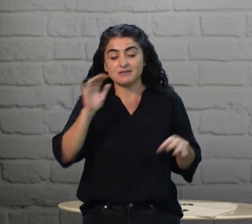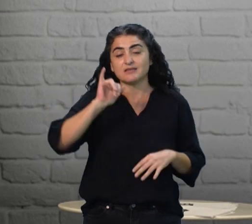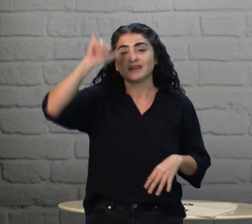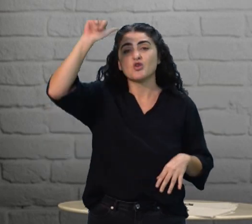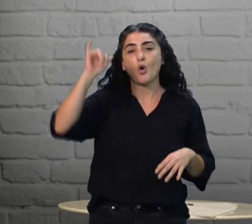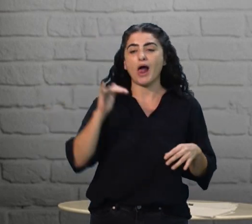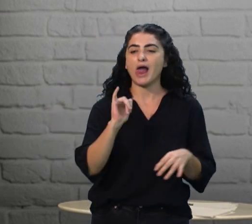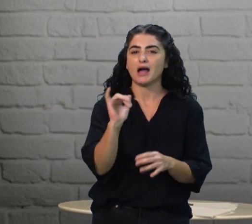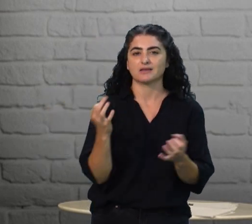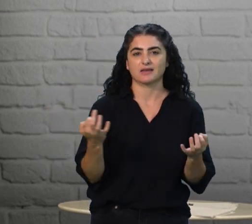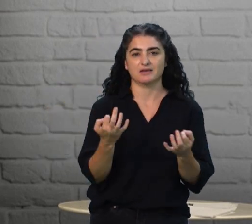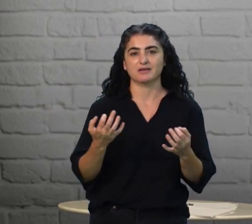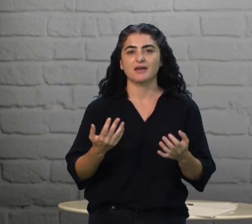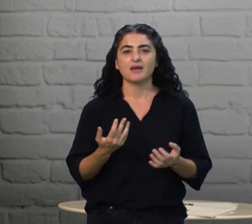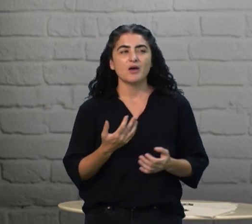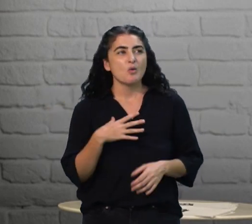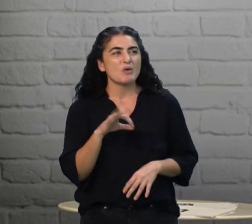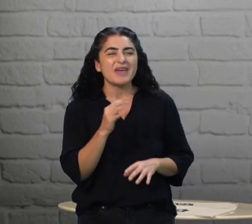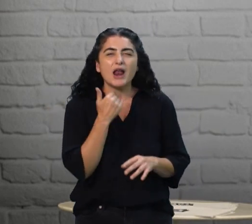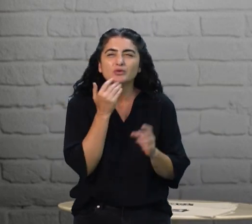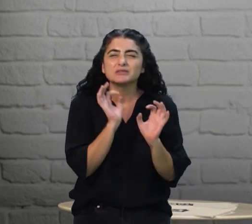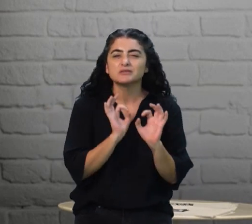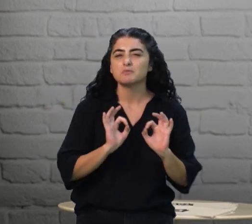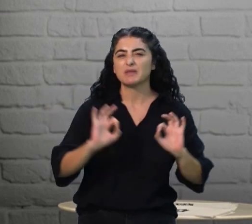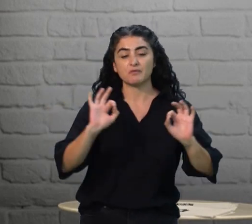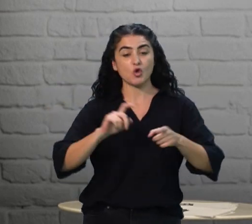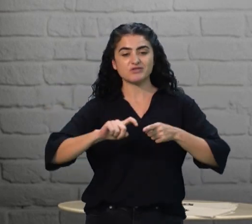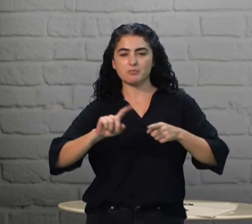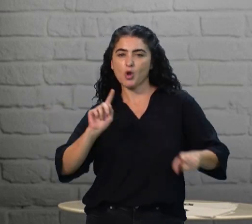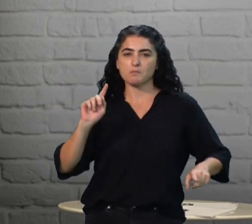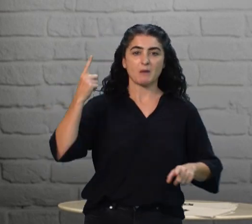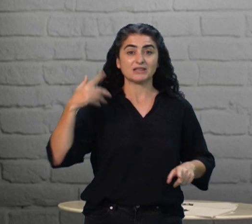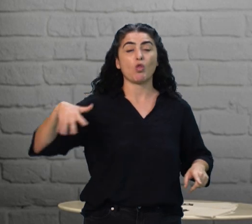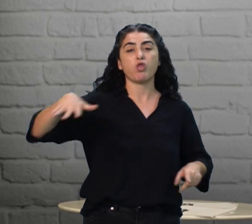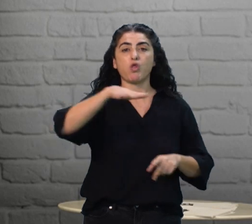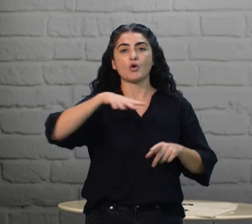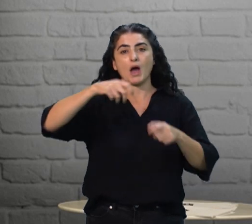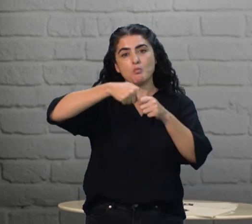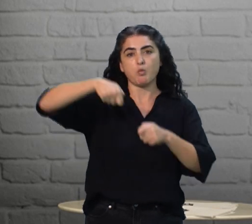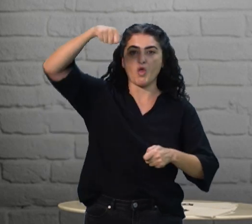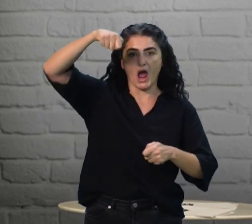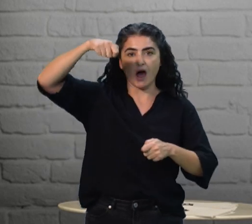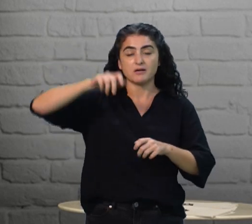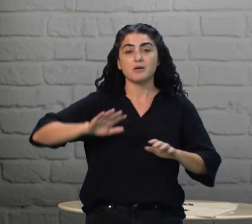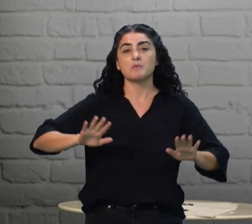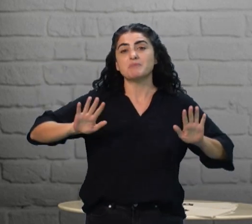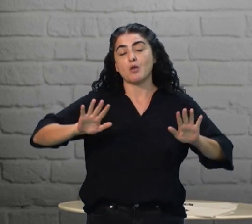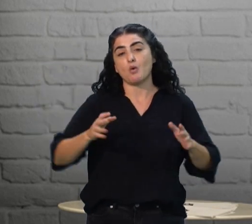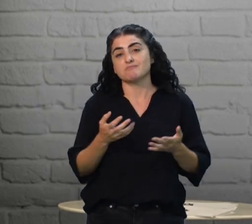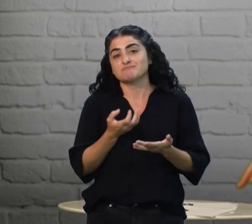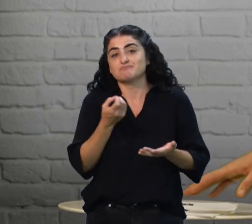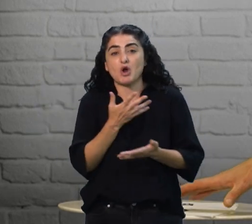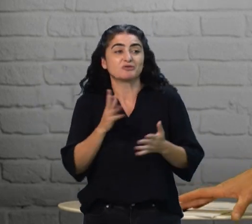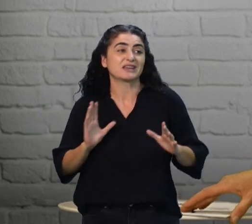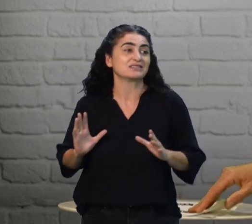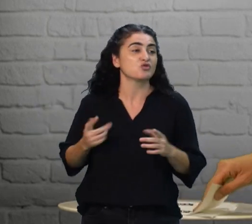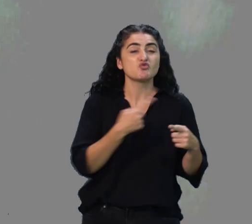eh quizás como específico más así típico toda la zona de bodegas Pero pero bueno creo que es un conjunto